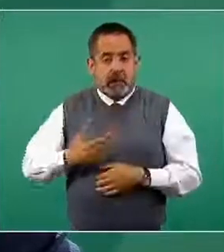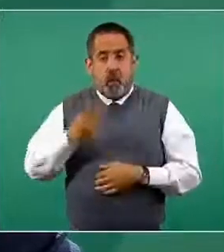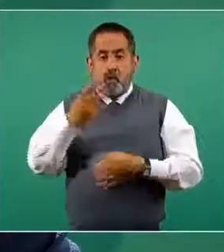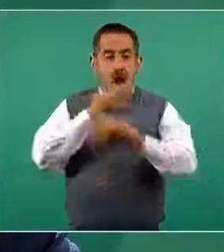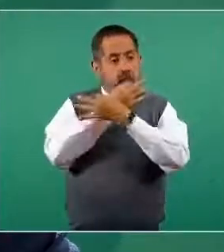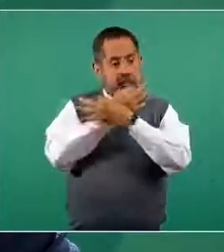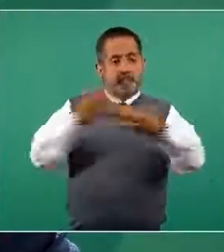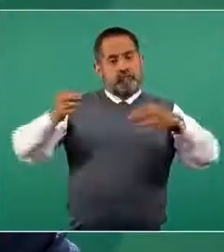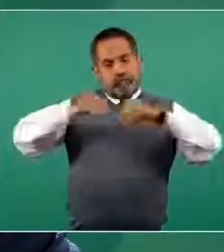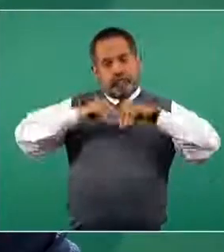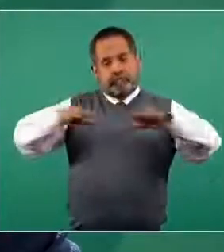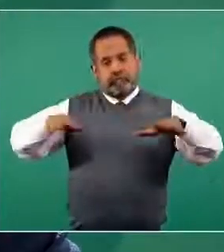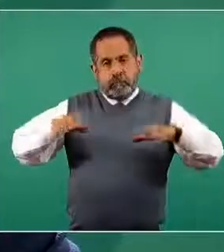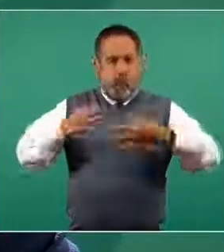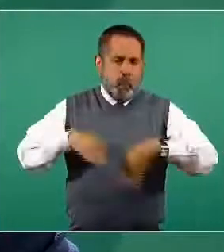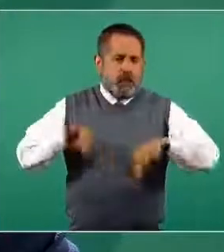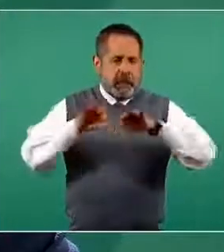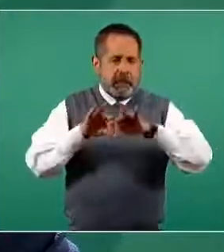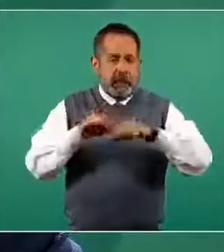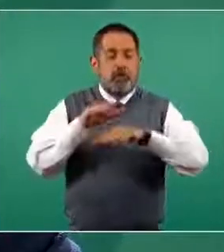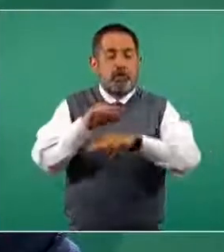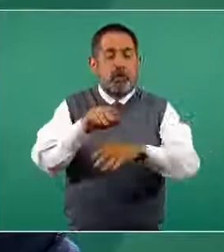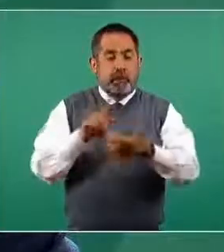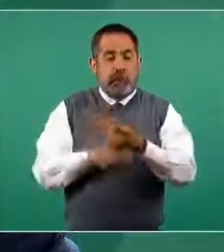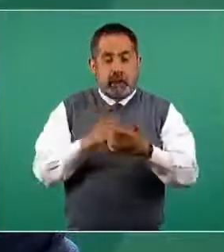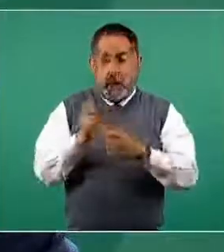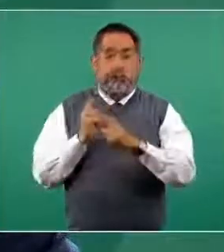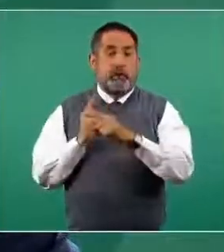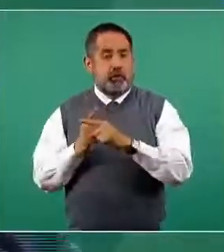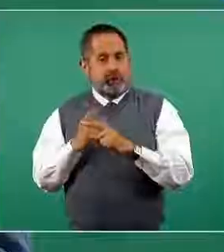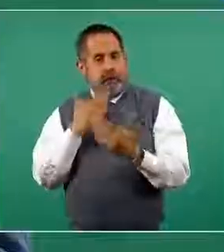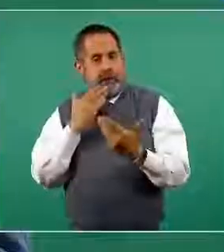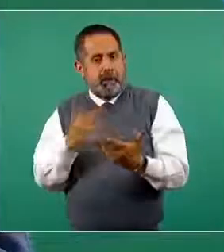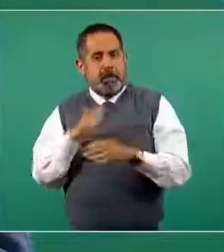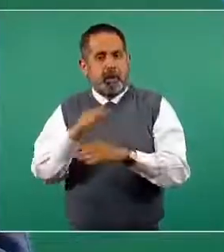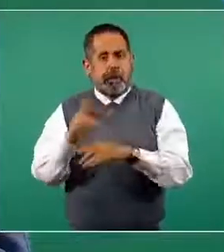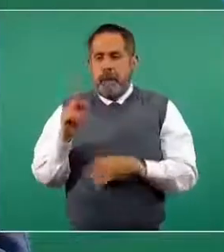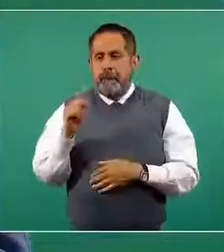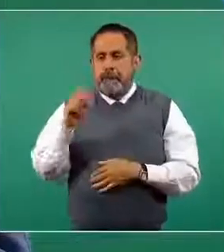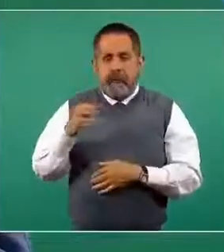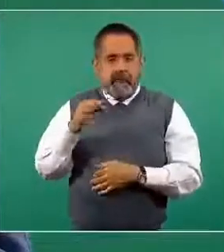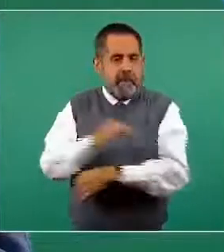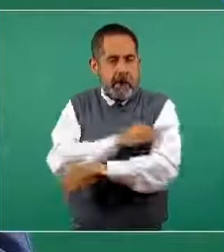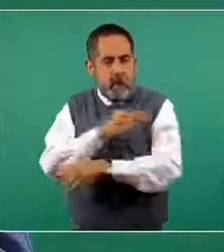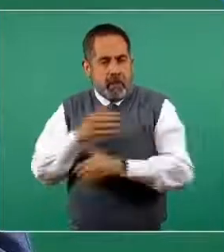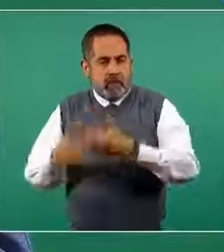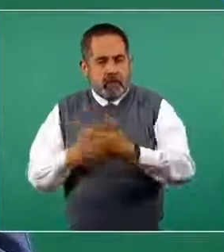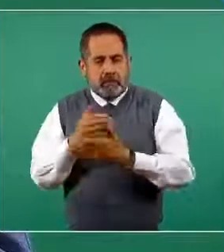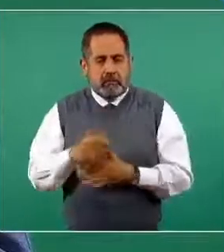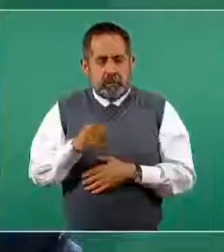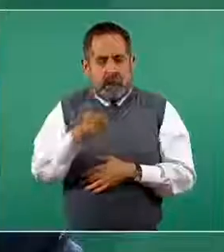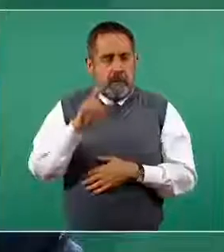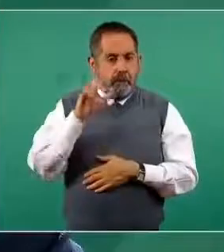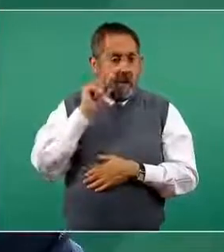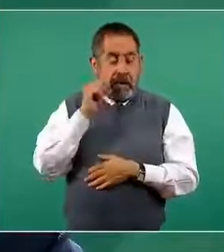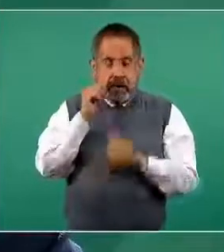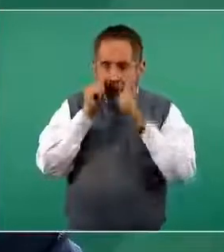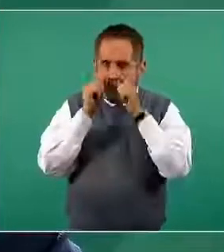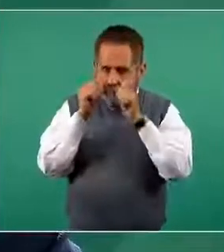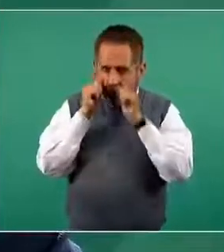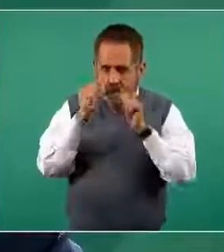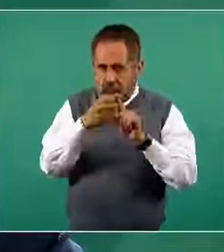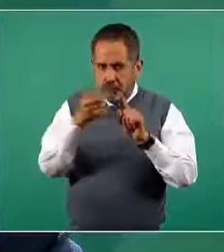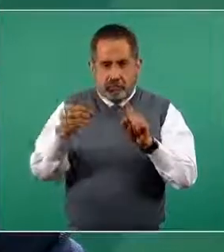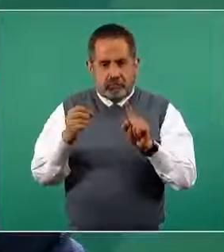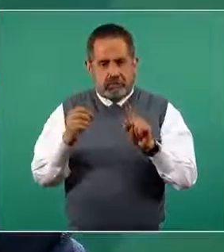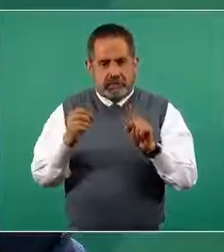un anuncio relevante y positivo además sobre el plan de vacunación. Entonces no se pierdan mañana